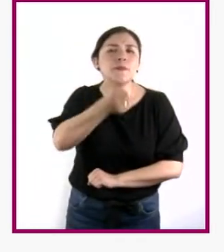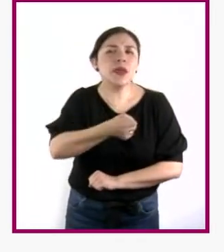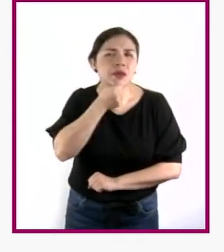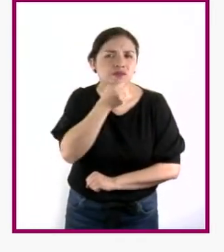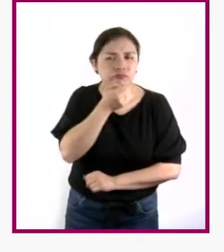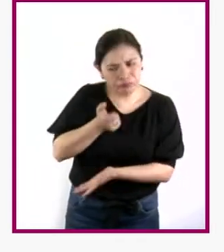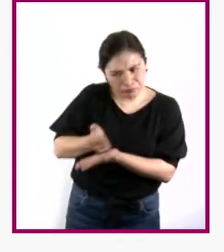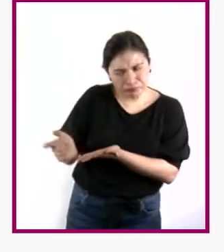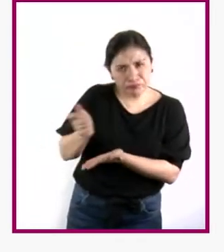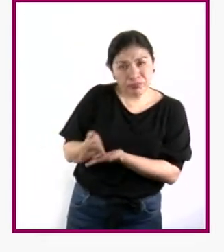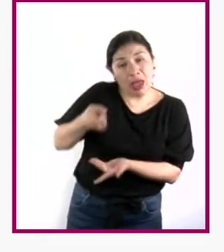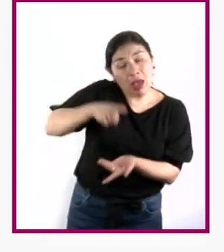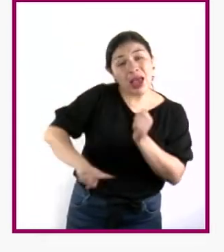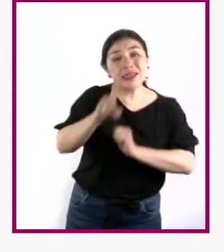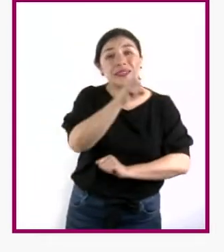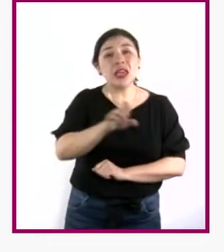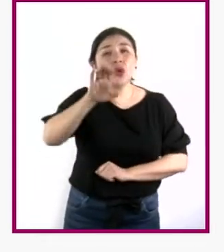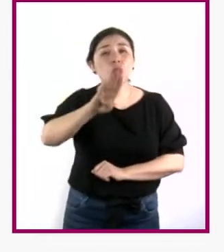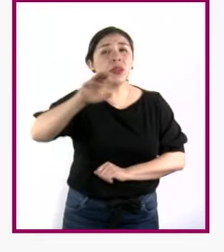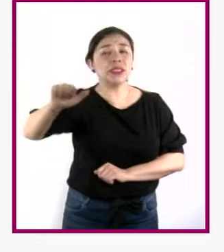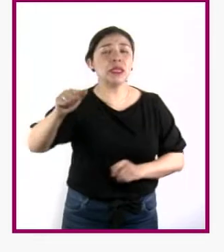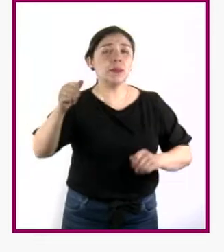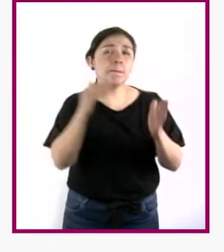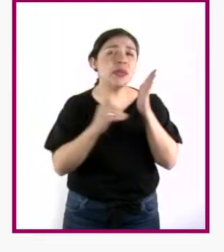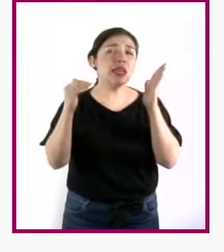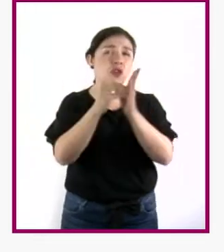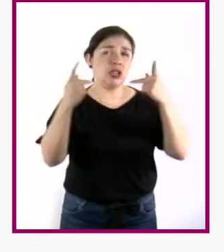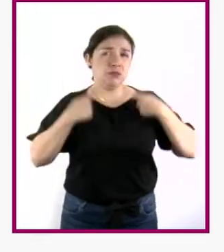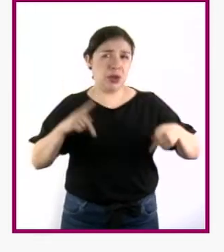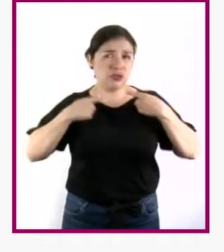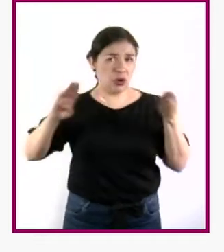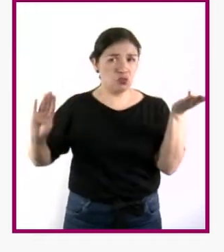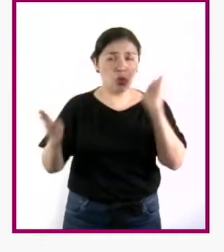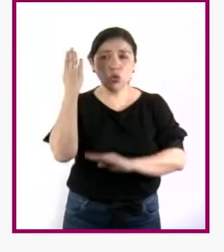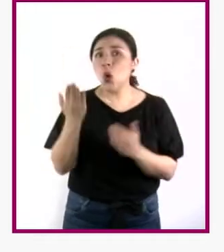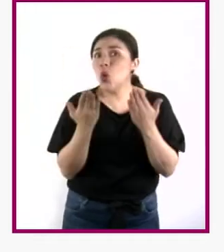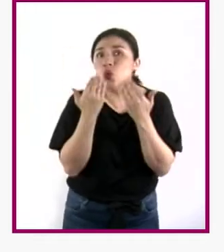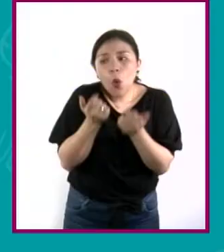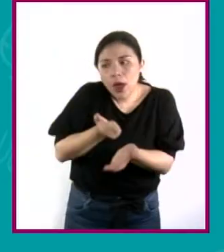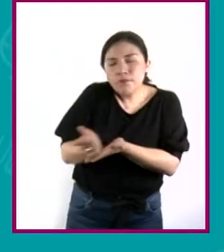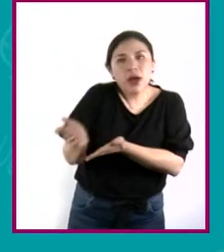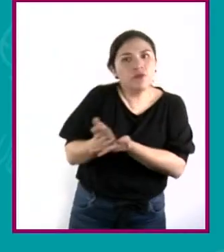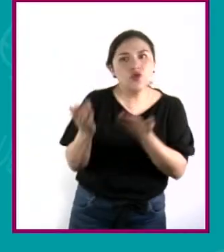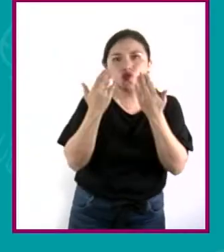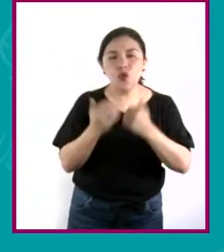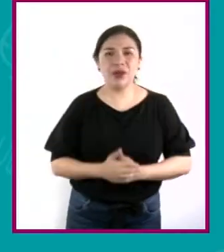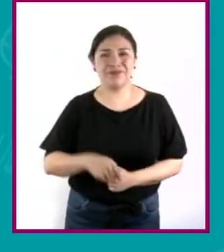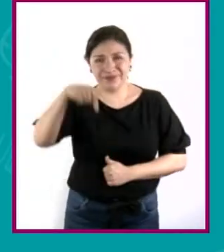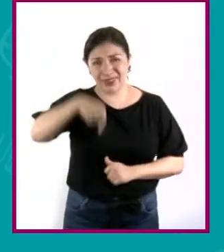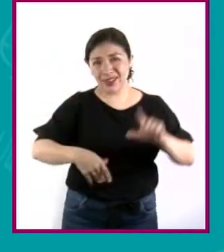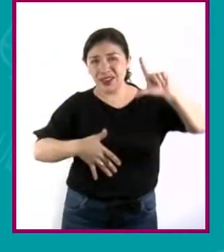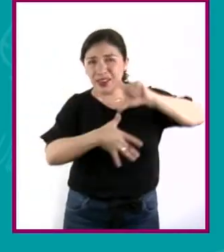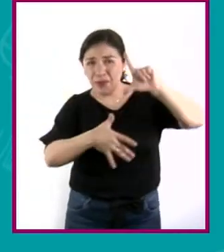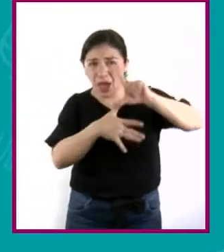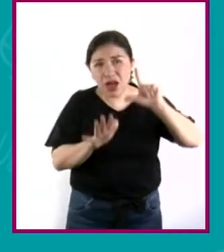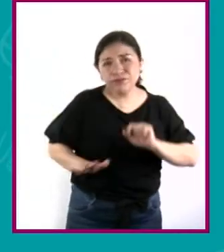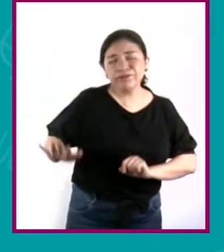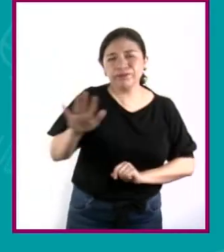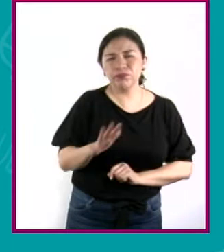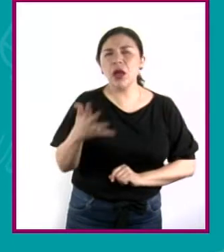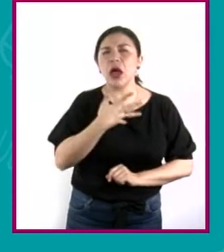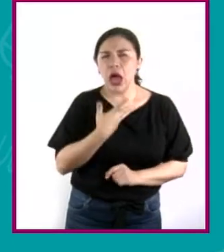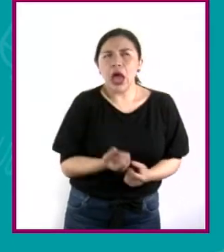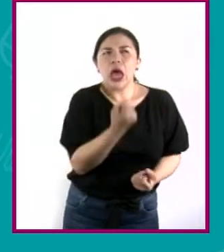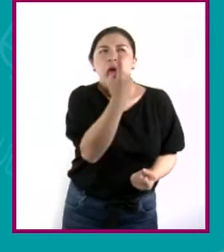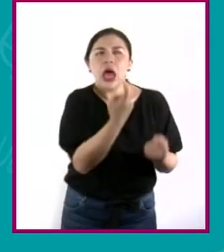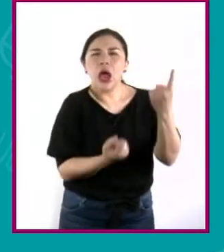significa que 196 millones de adultos mayores en el mundo no perciben esta pensión. En América Latina y el Caribe son algunos